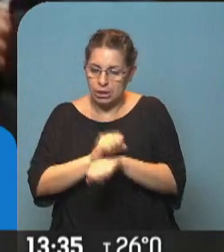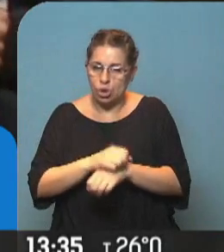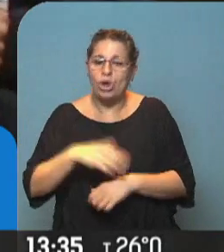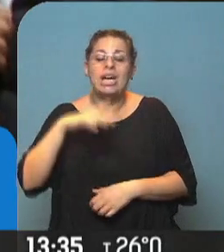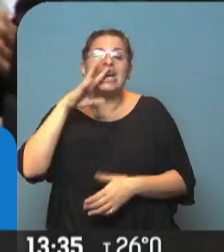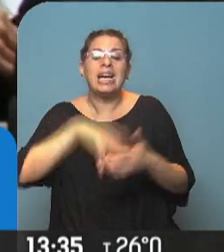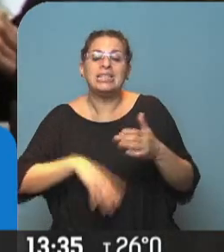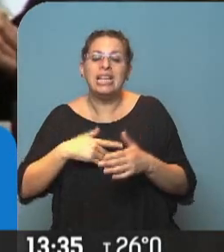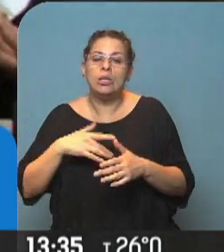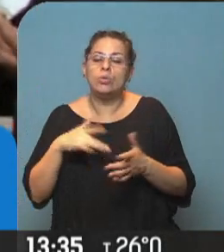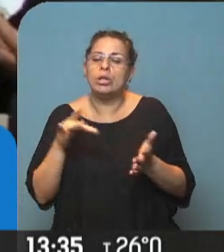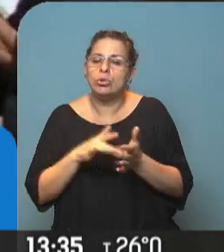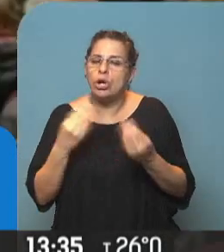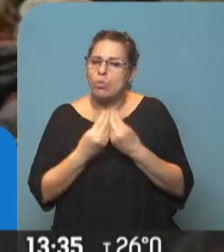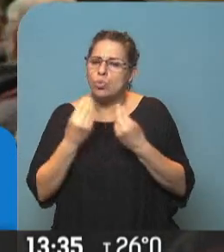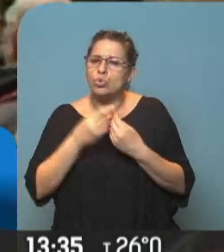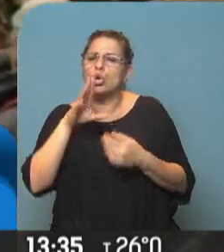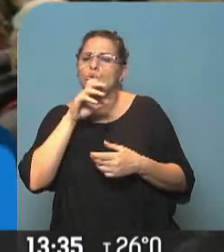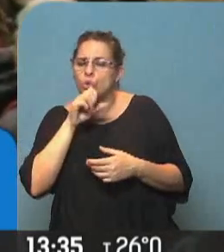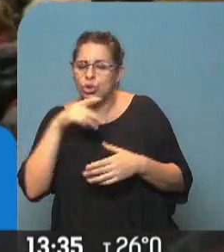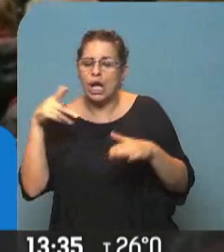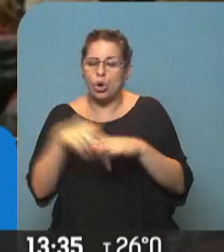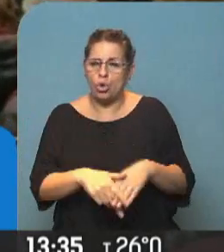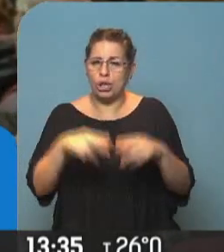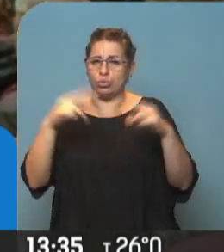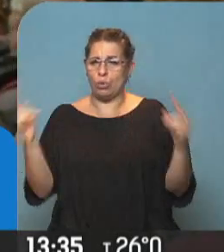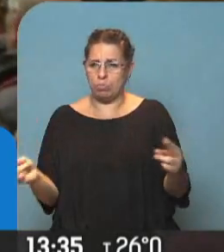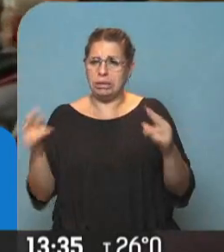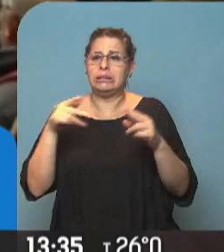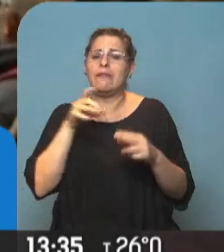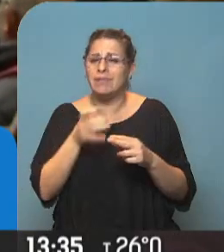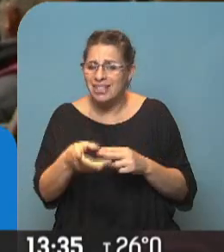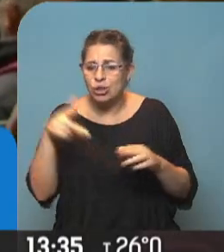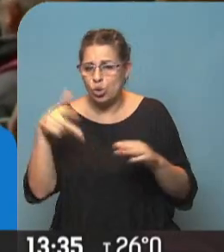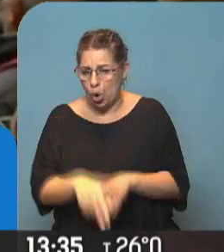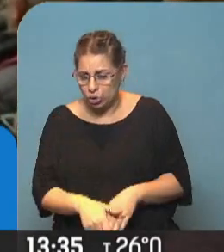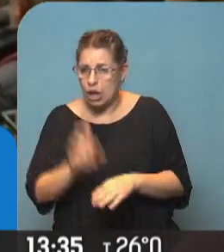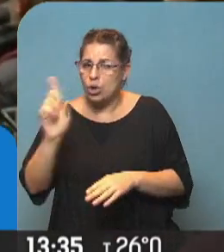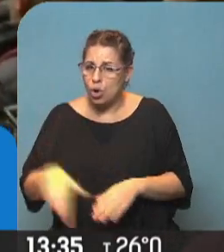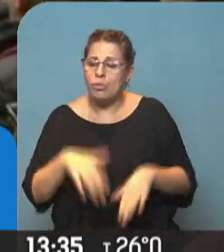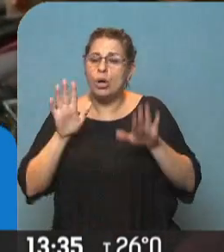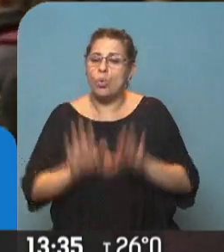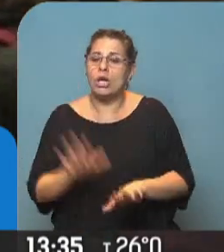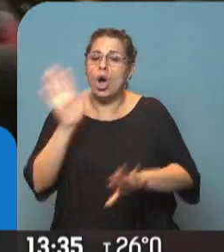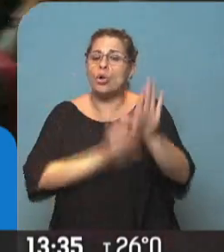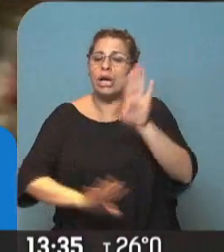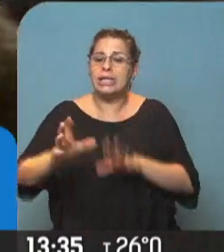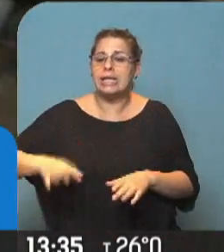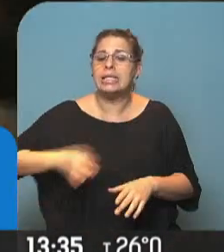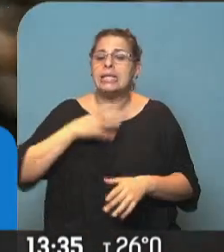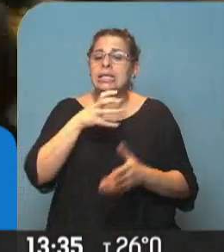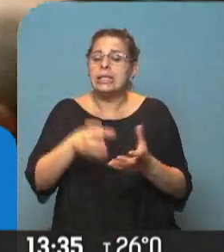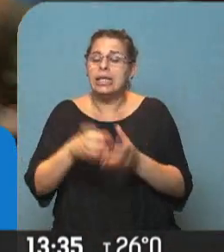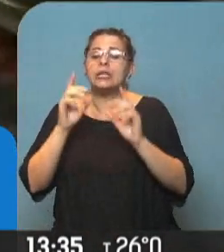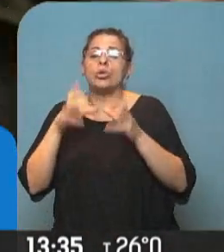fue afectada por numerosos cortes de rutas, autopistas y vías de ferrocarril en el marco de una huelga organizada por sindicatos,